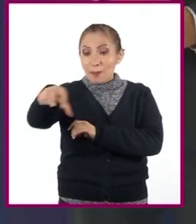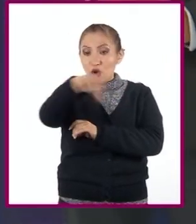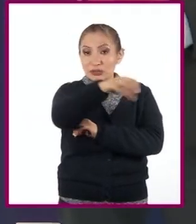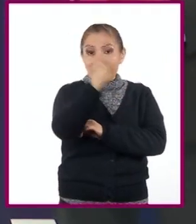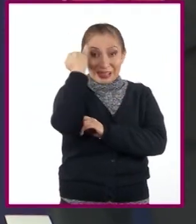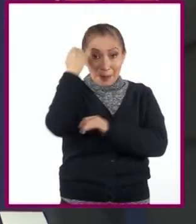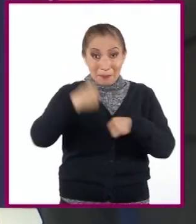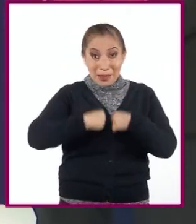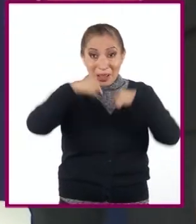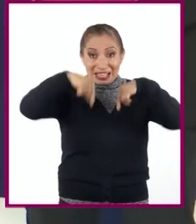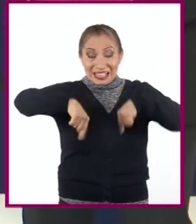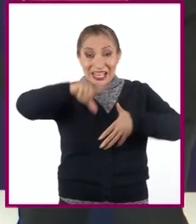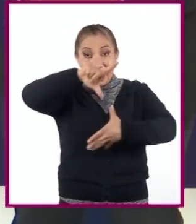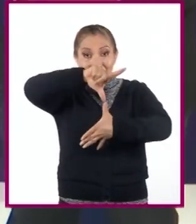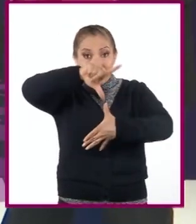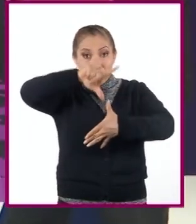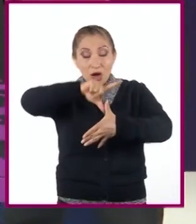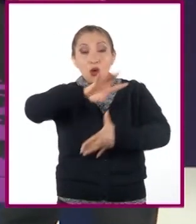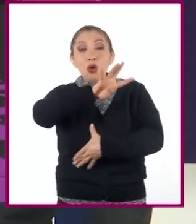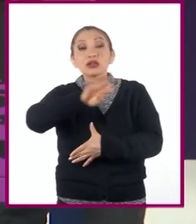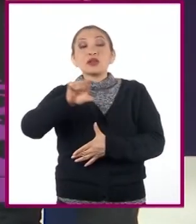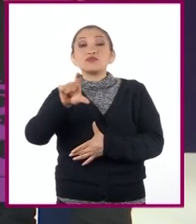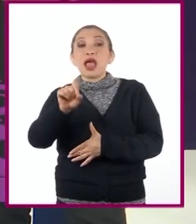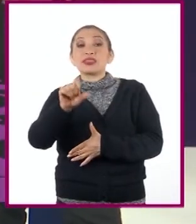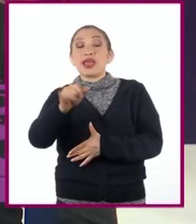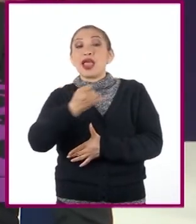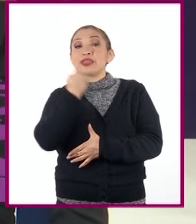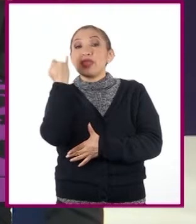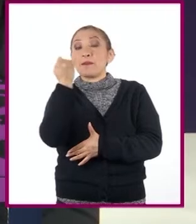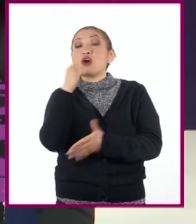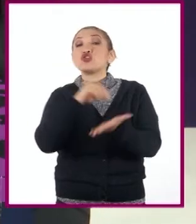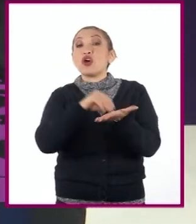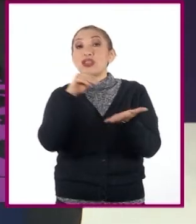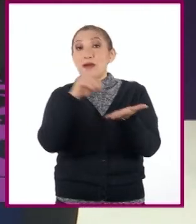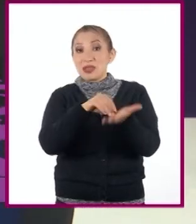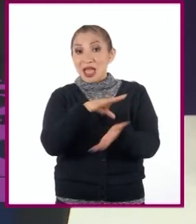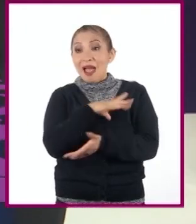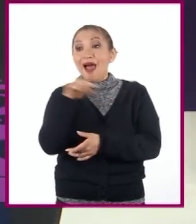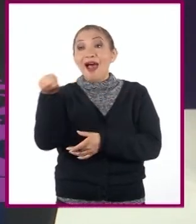que habitan en Latinoamérica, 420 lenguas aún están